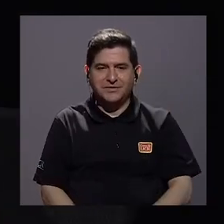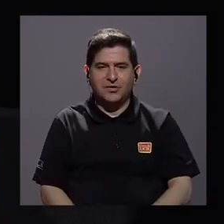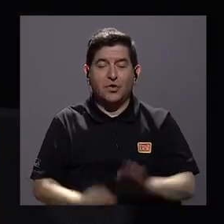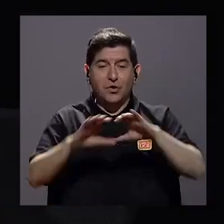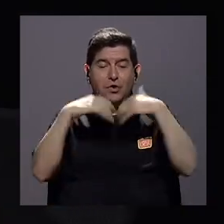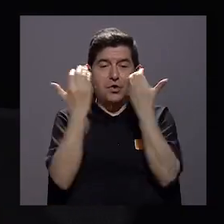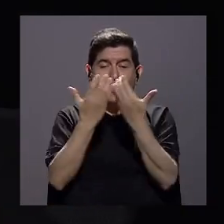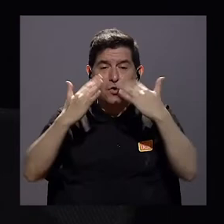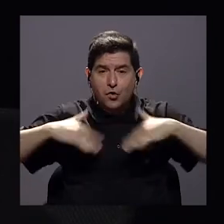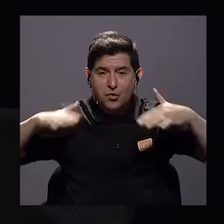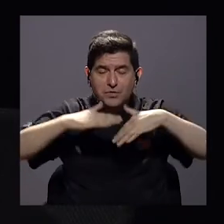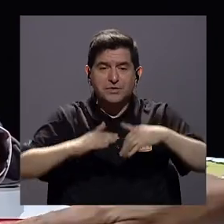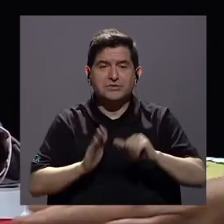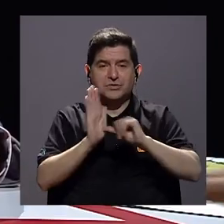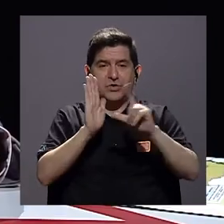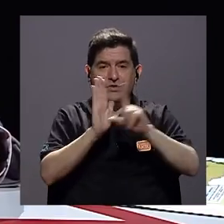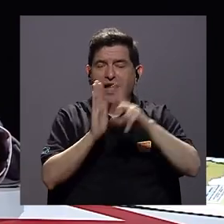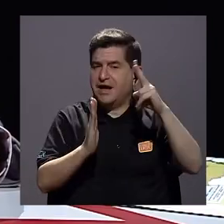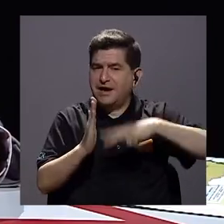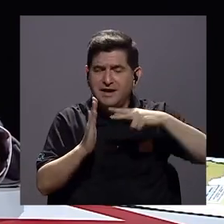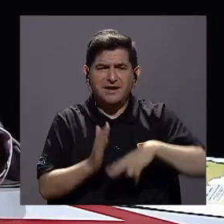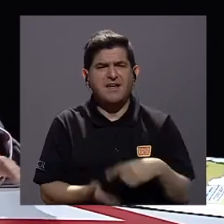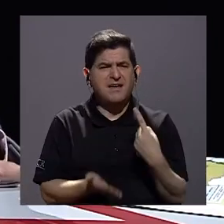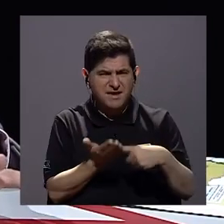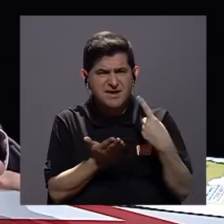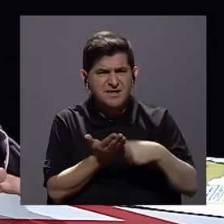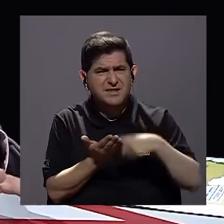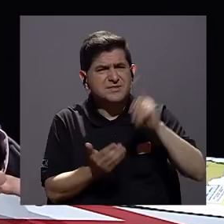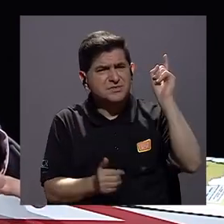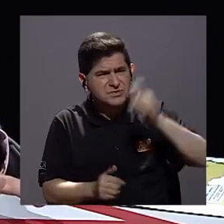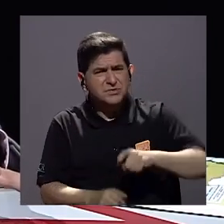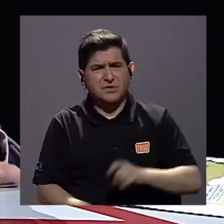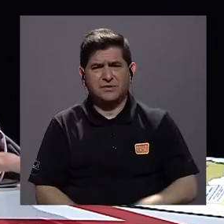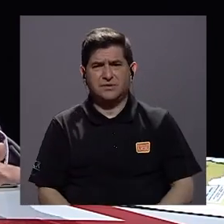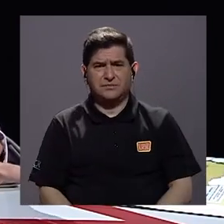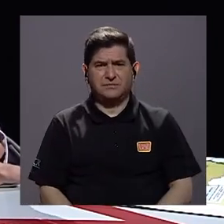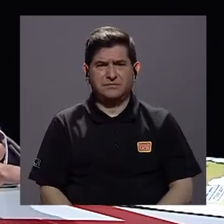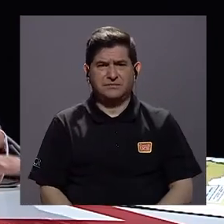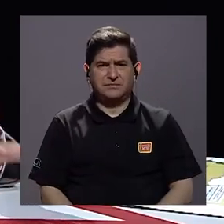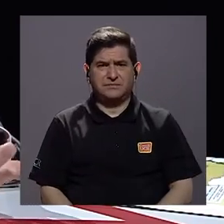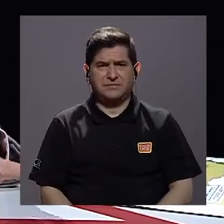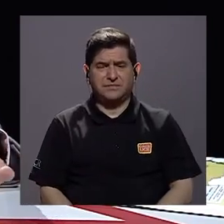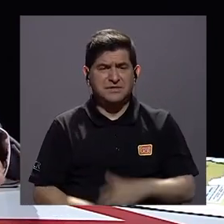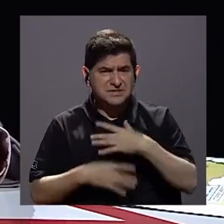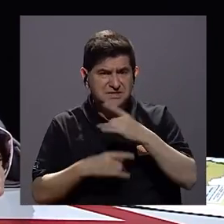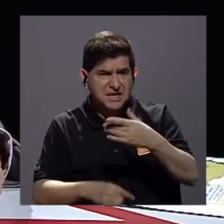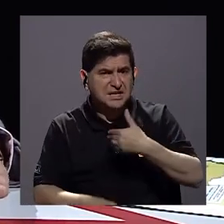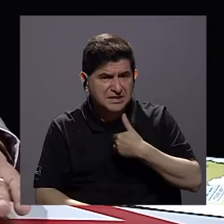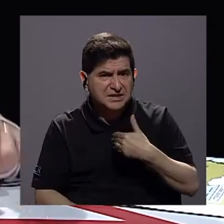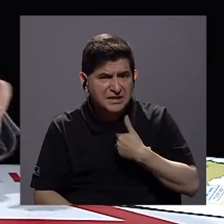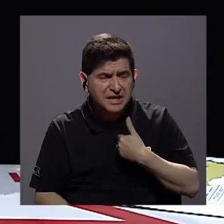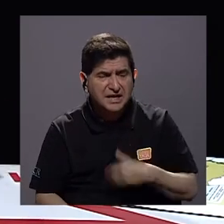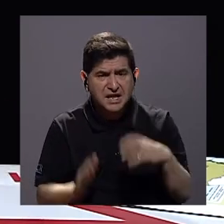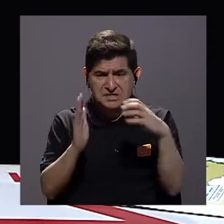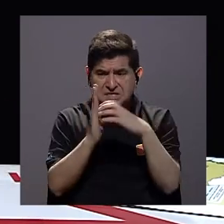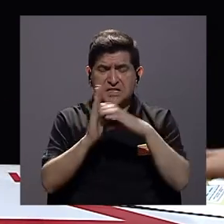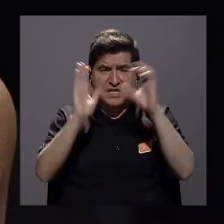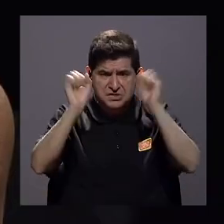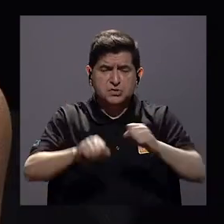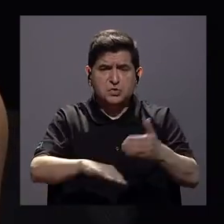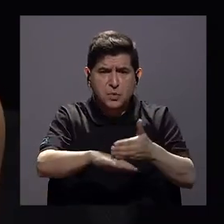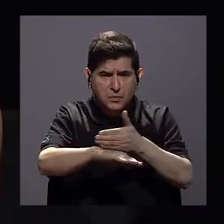ni siquiera la ha querido leer. Y que está para debatirlo. Así es, Si hay interés, el texto se podría